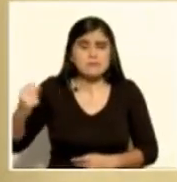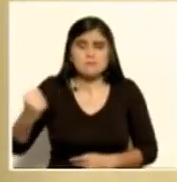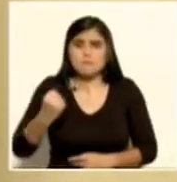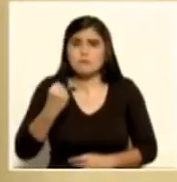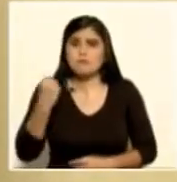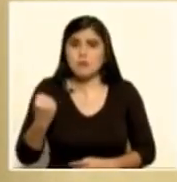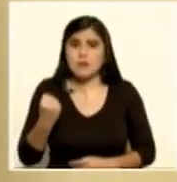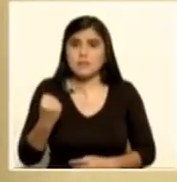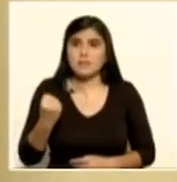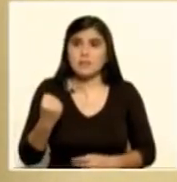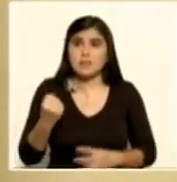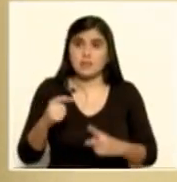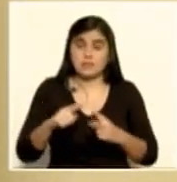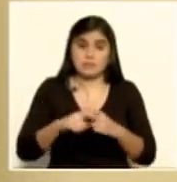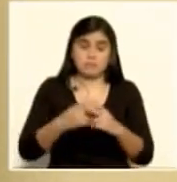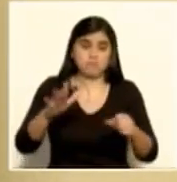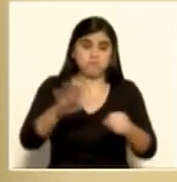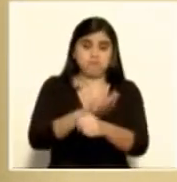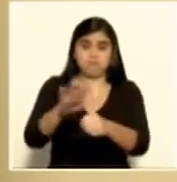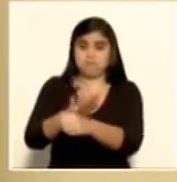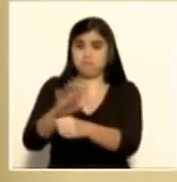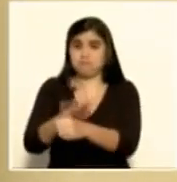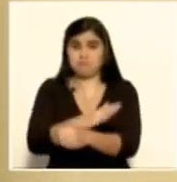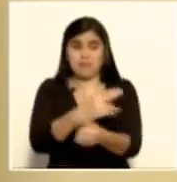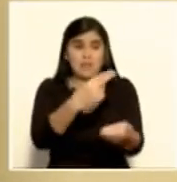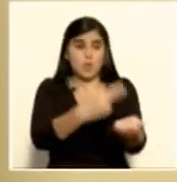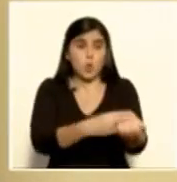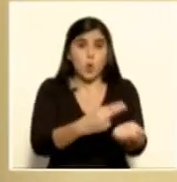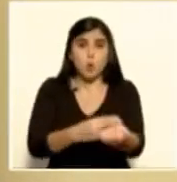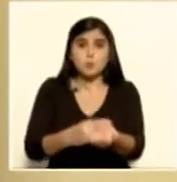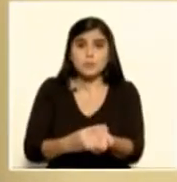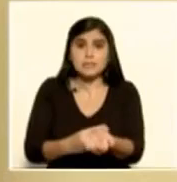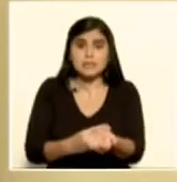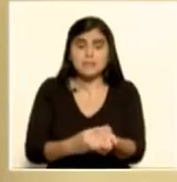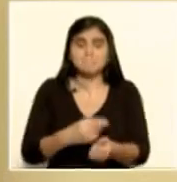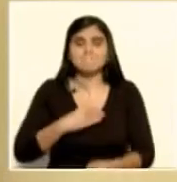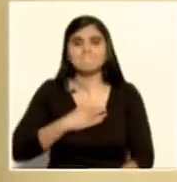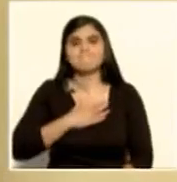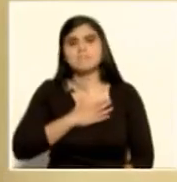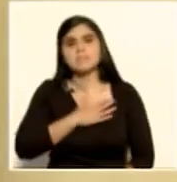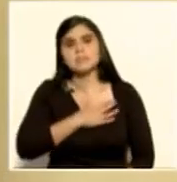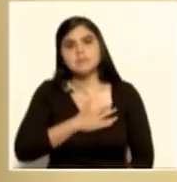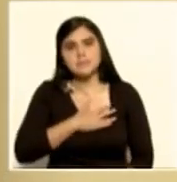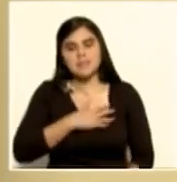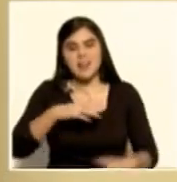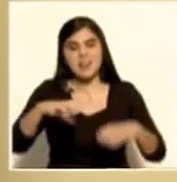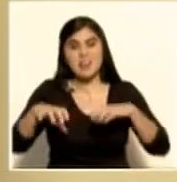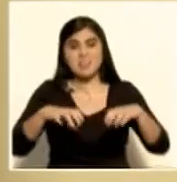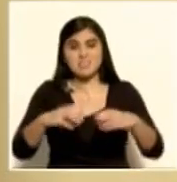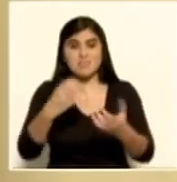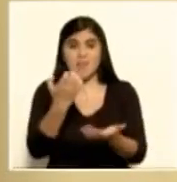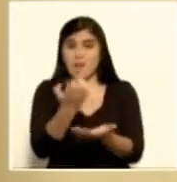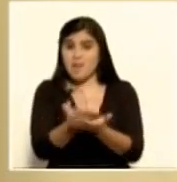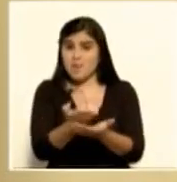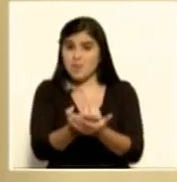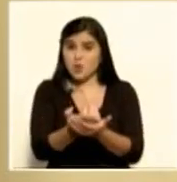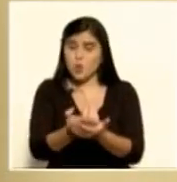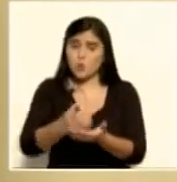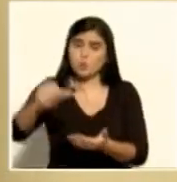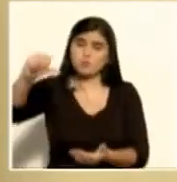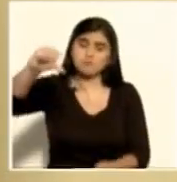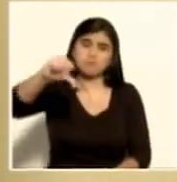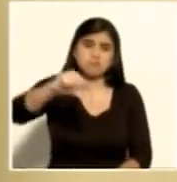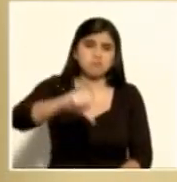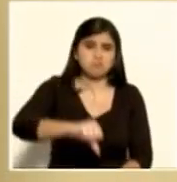empiezan a colapsar los servicios de salud, lamentablemente la actividad económica se va a venir